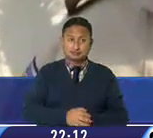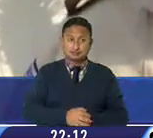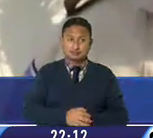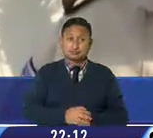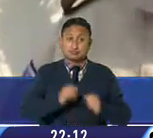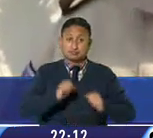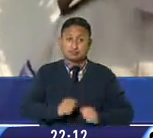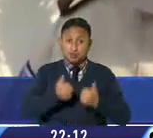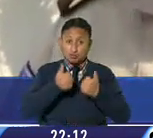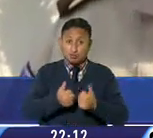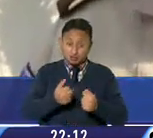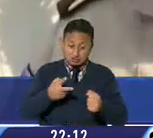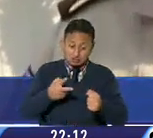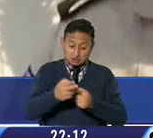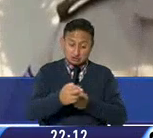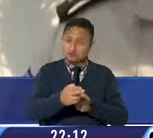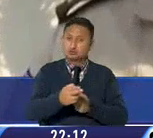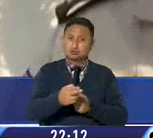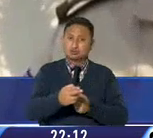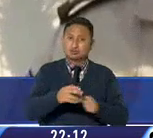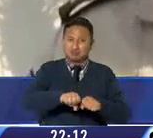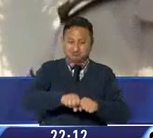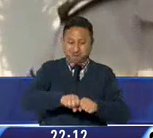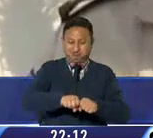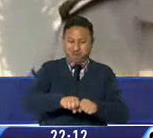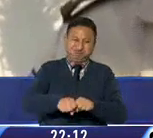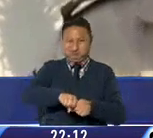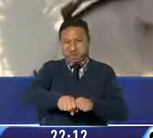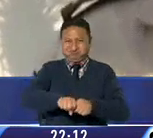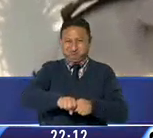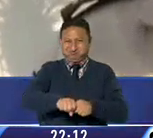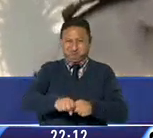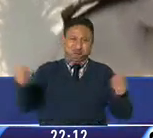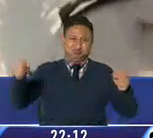un corte preciso, sino se podía evidenciar que